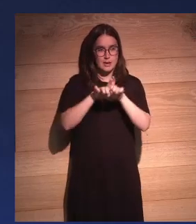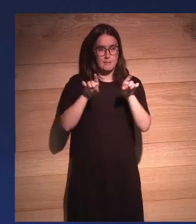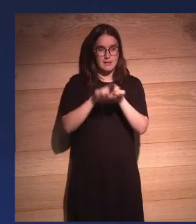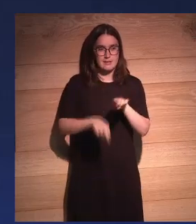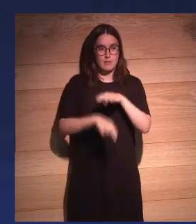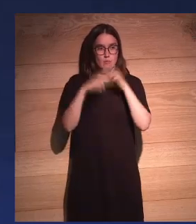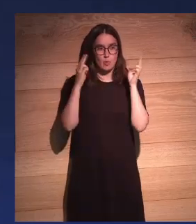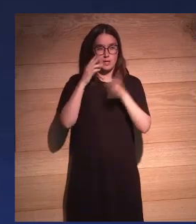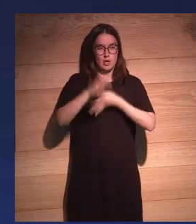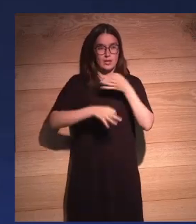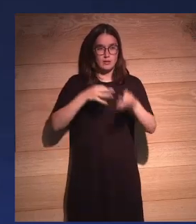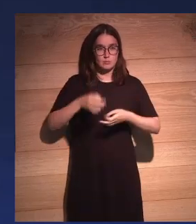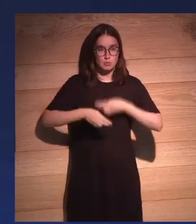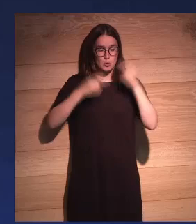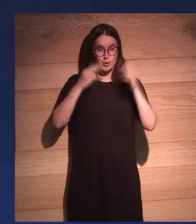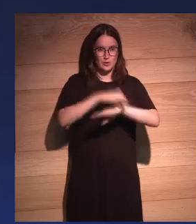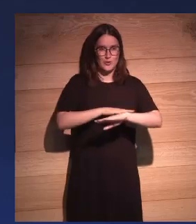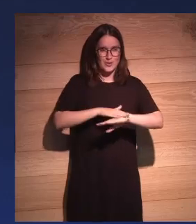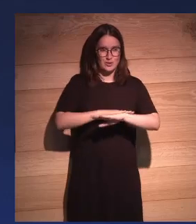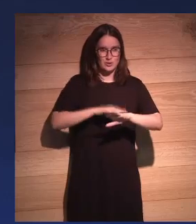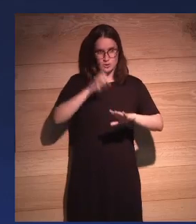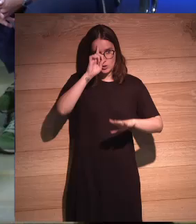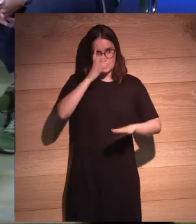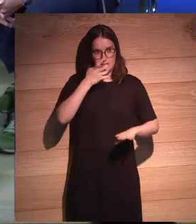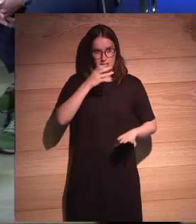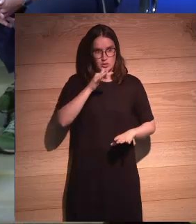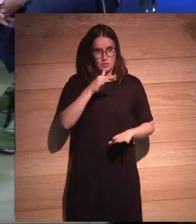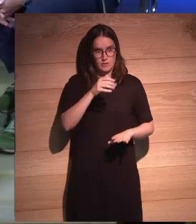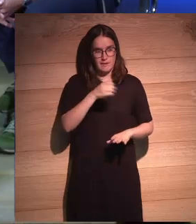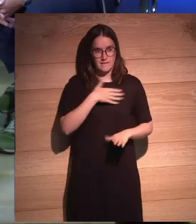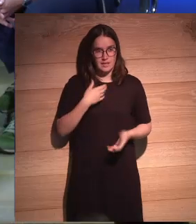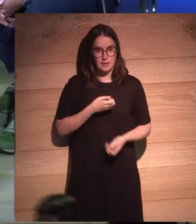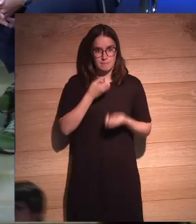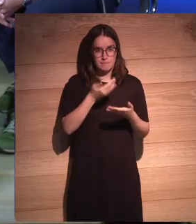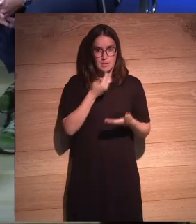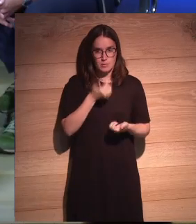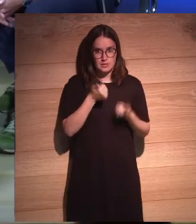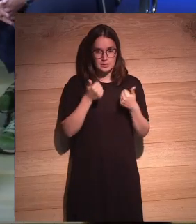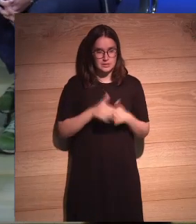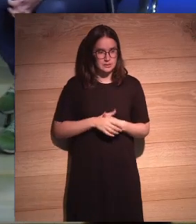pública, organismos públicos y gobiernos. No sé si Sofía quieres